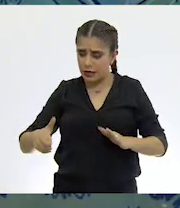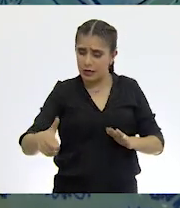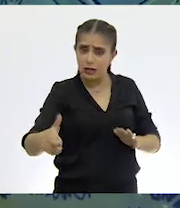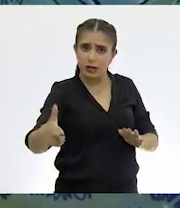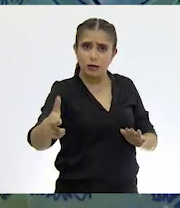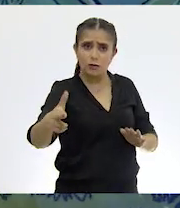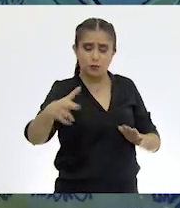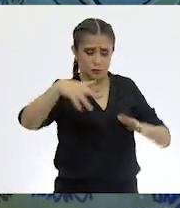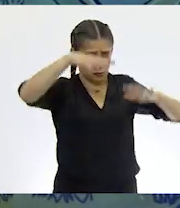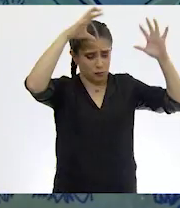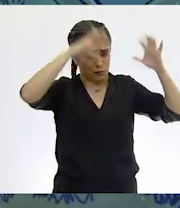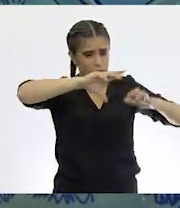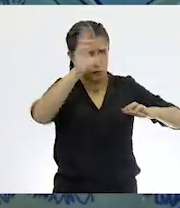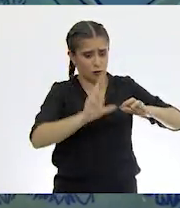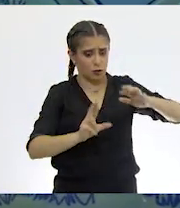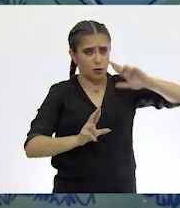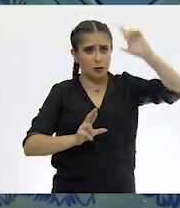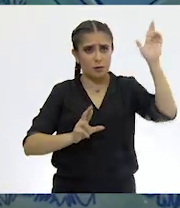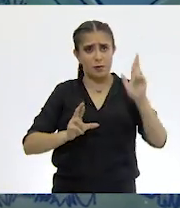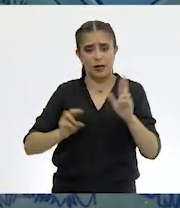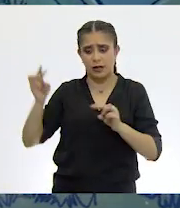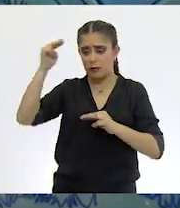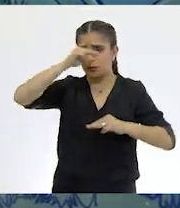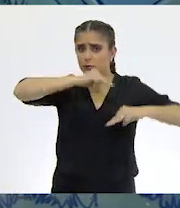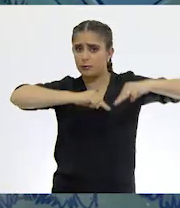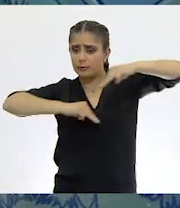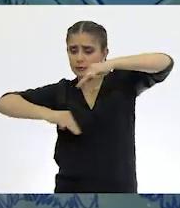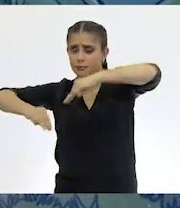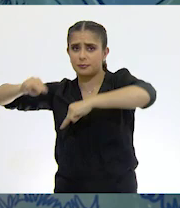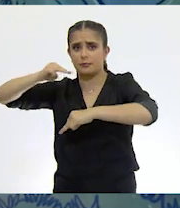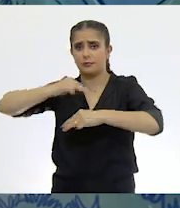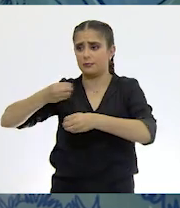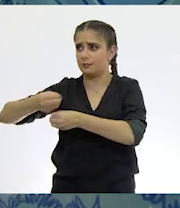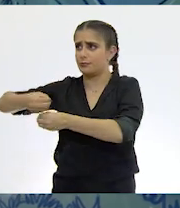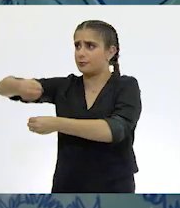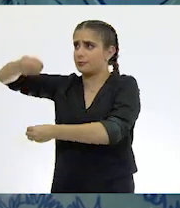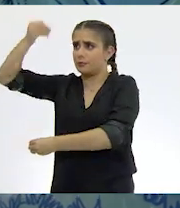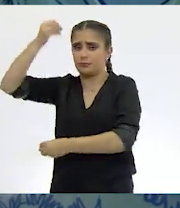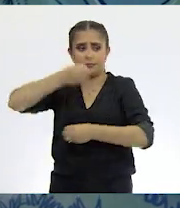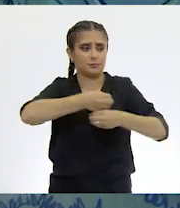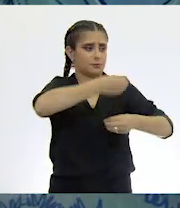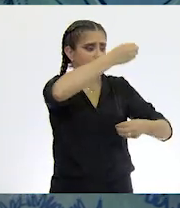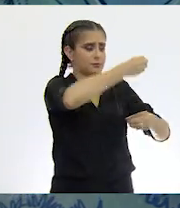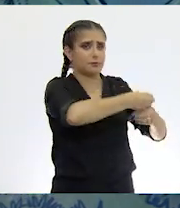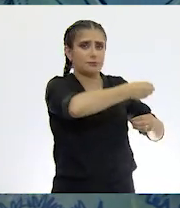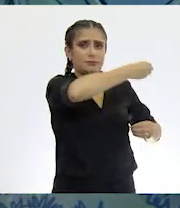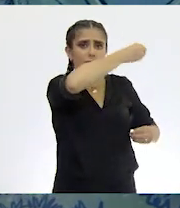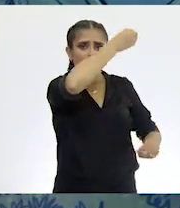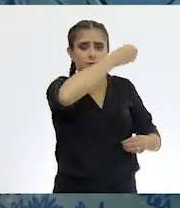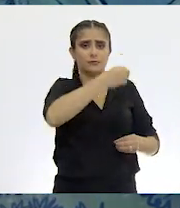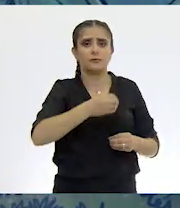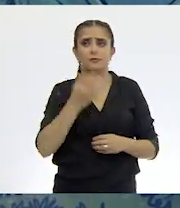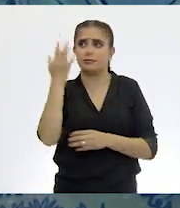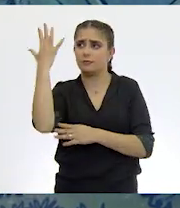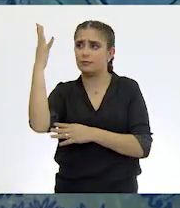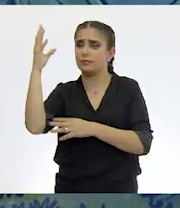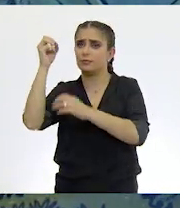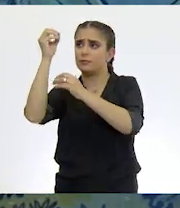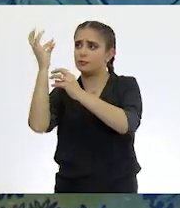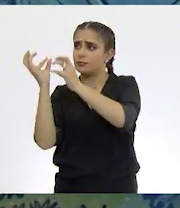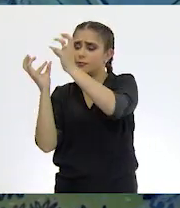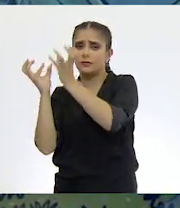Guardan sombras que crecen escondidas entre bambúes líricos, dan el pecho a limones